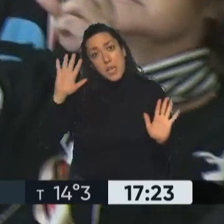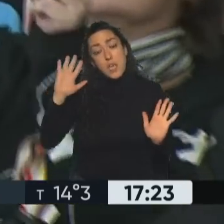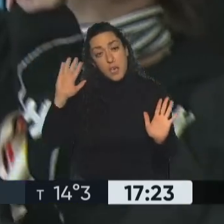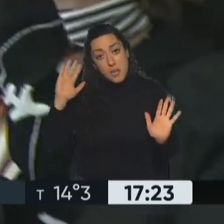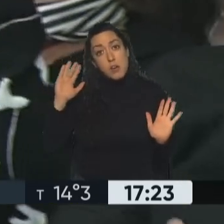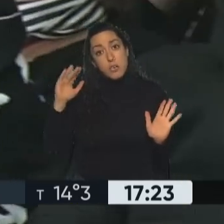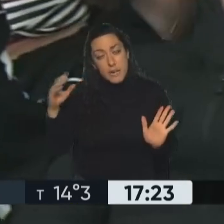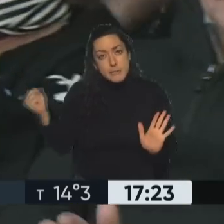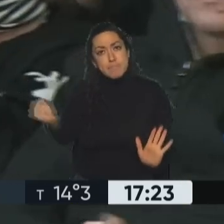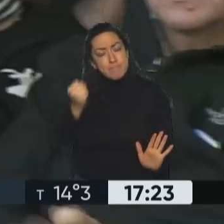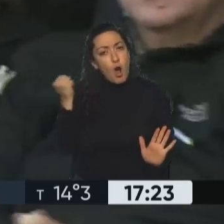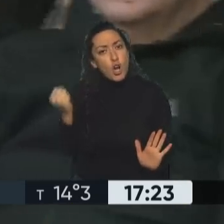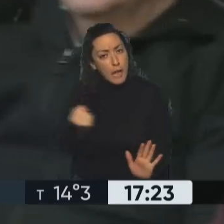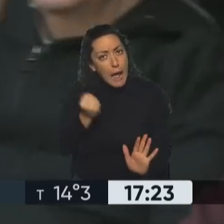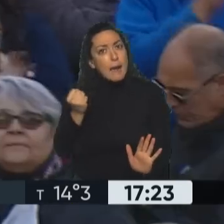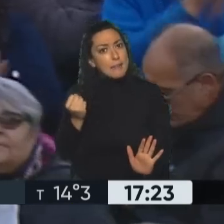es muy importante.